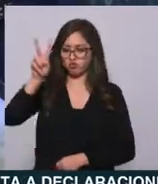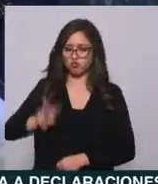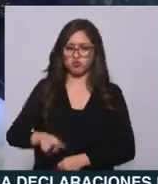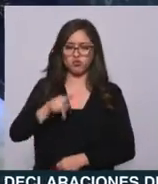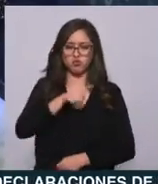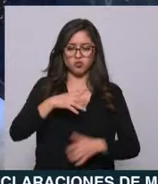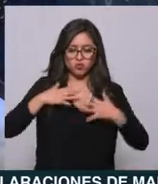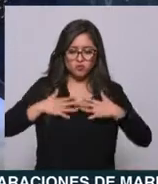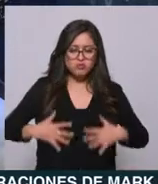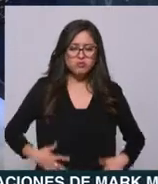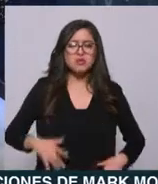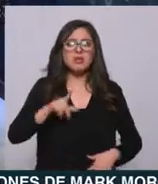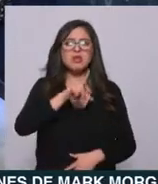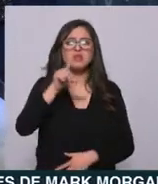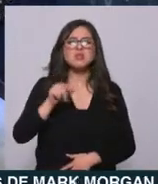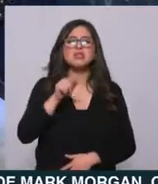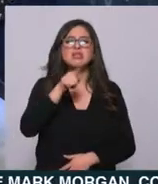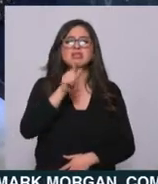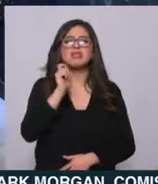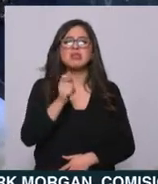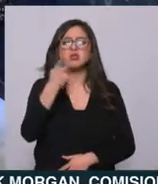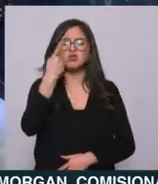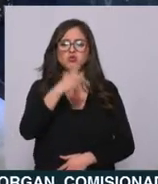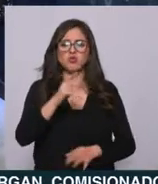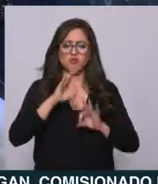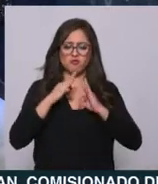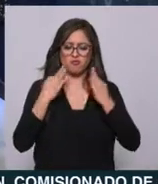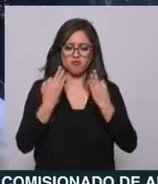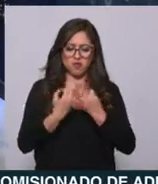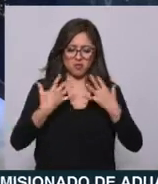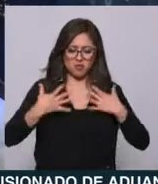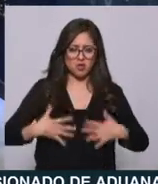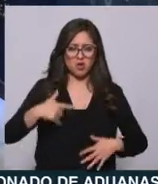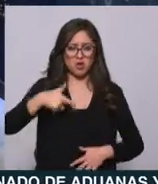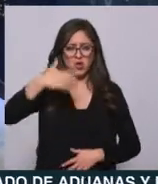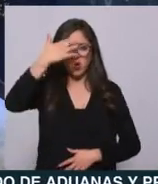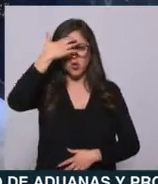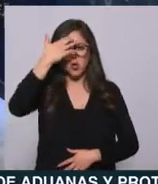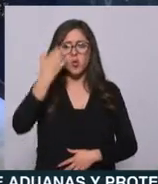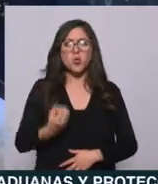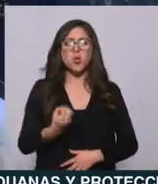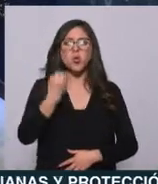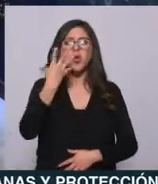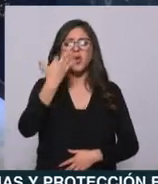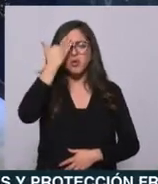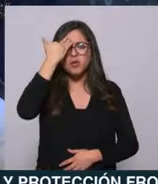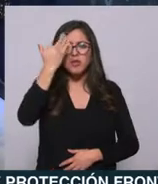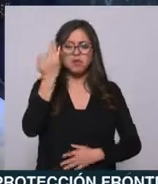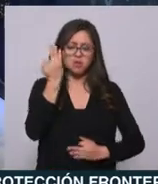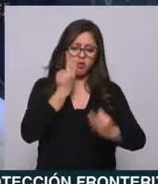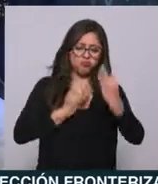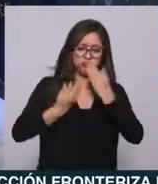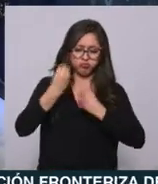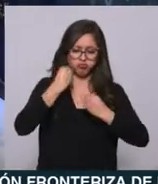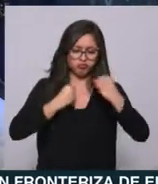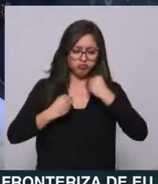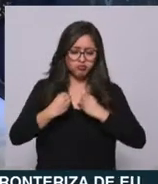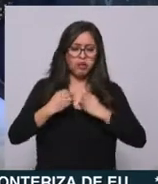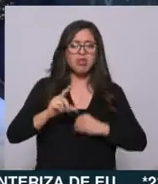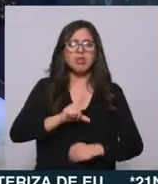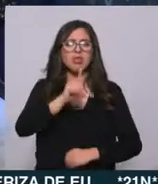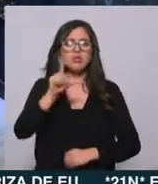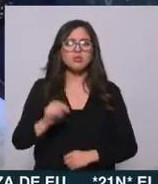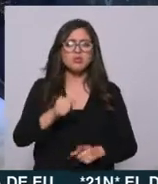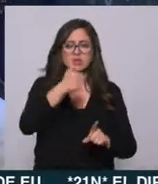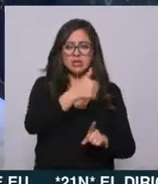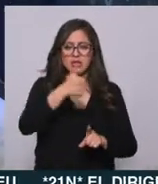va a tratar. Platíquenos un poquito de sus trajes para que la gente los conozca, cuánto tiempo les lleva esta caracterización y pues por supuesto lo que desarrollan en